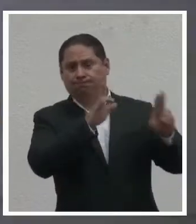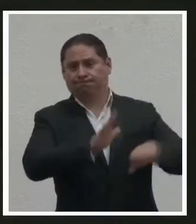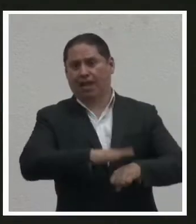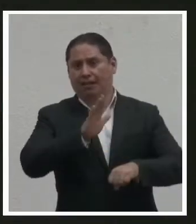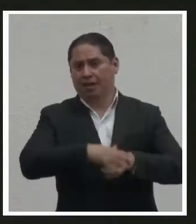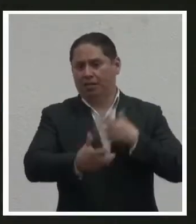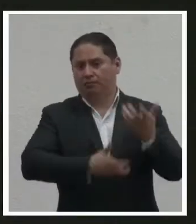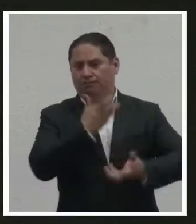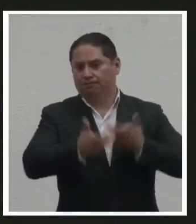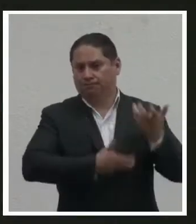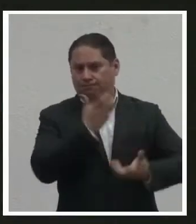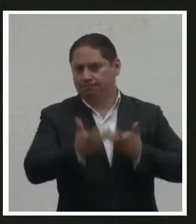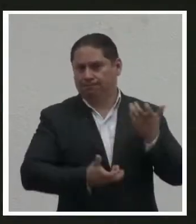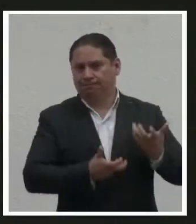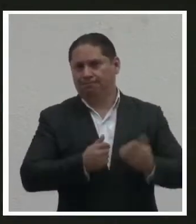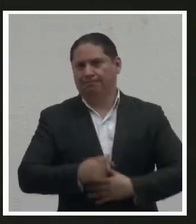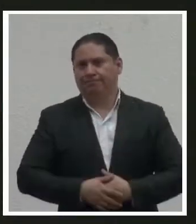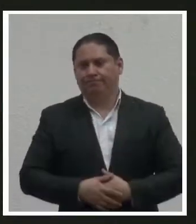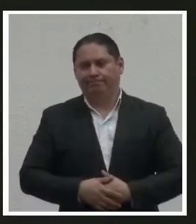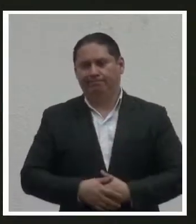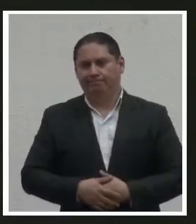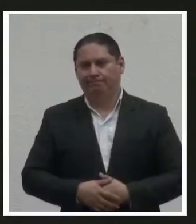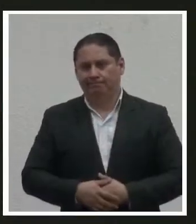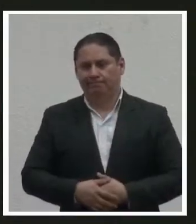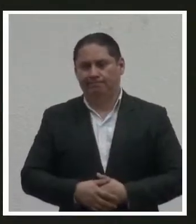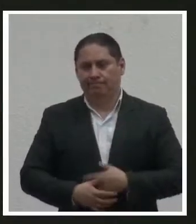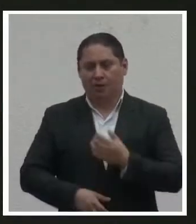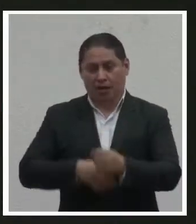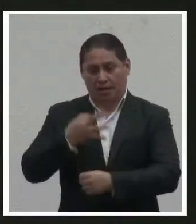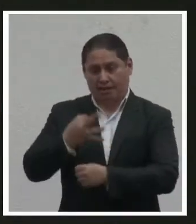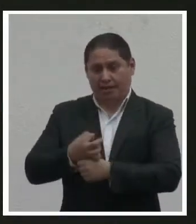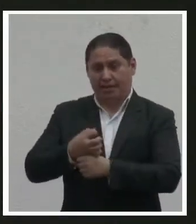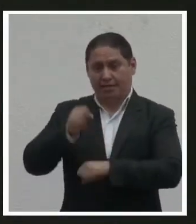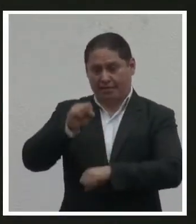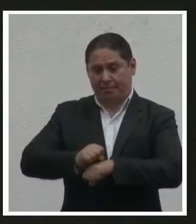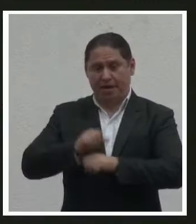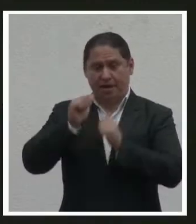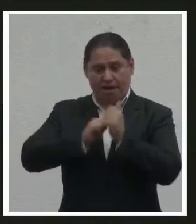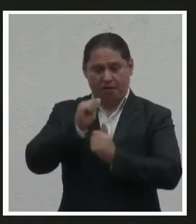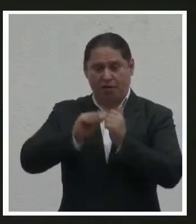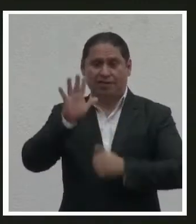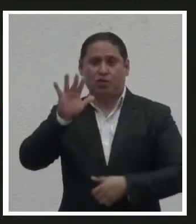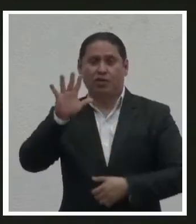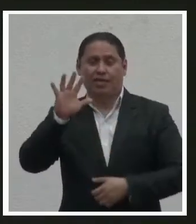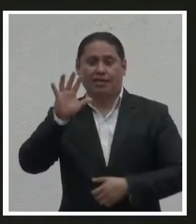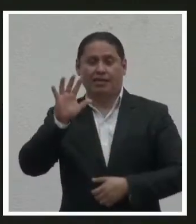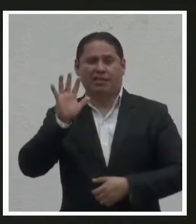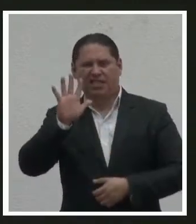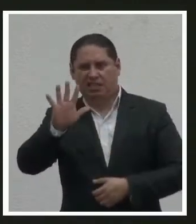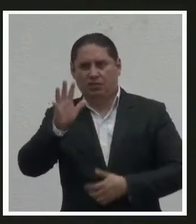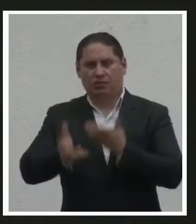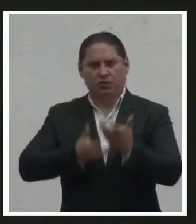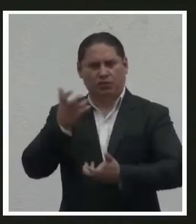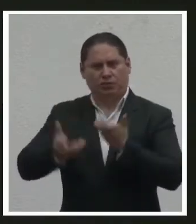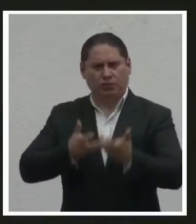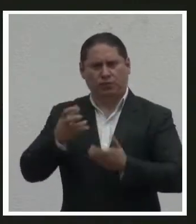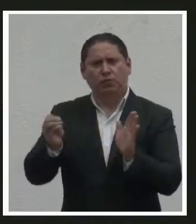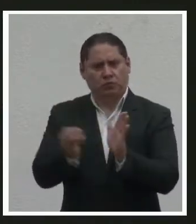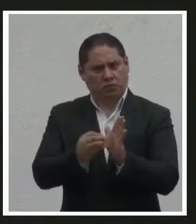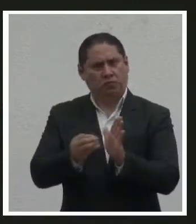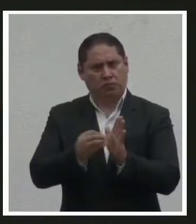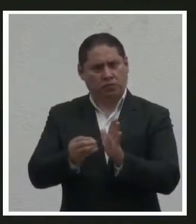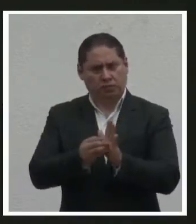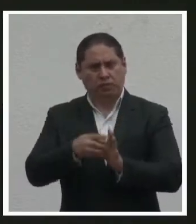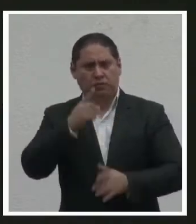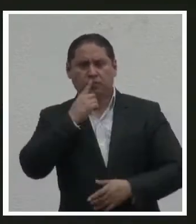incendios forestales. Cerramos la tercera semana de abril con 55 incendios activos reportados por la